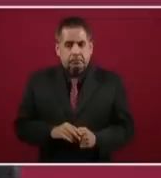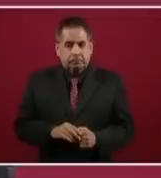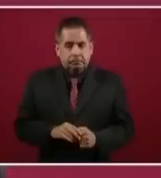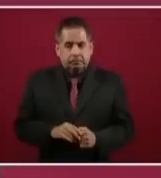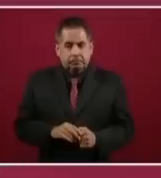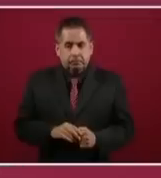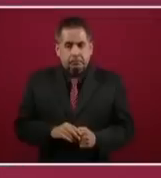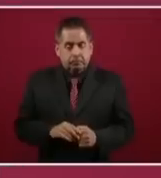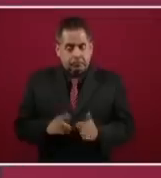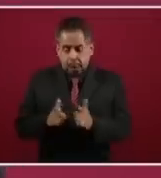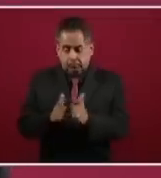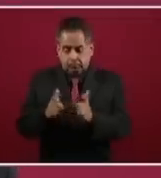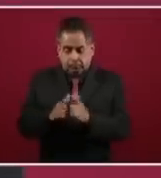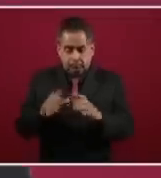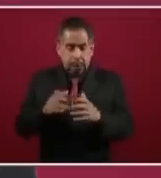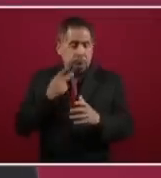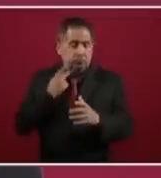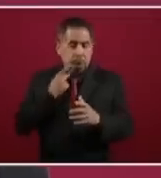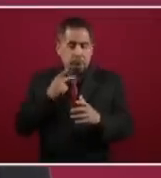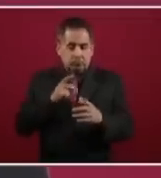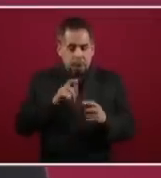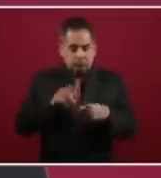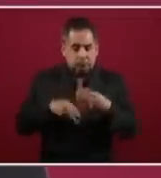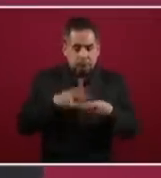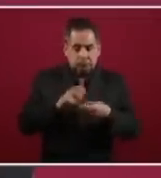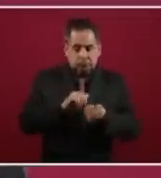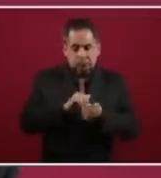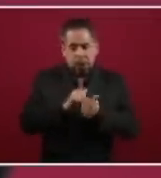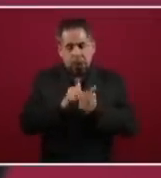1929, ese partido que se fue transformando